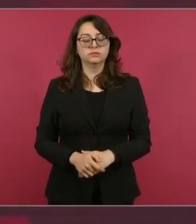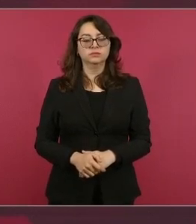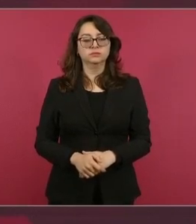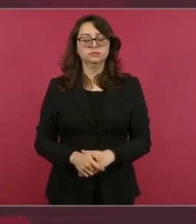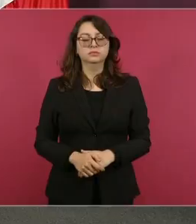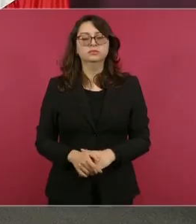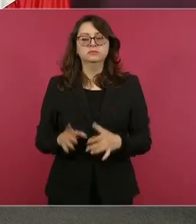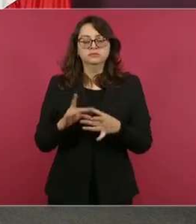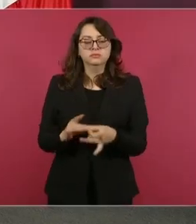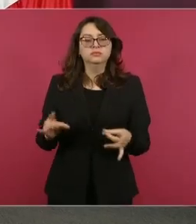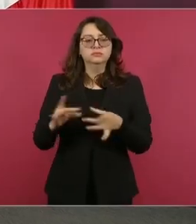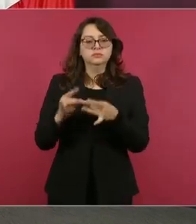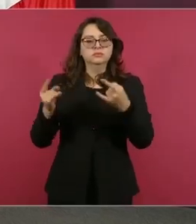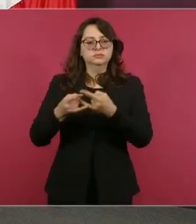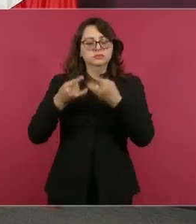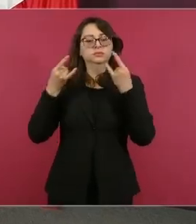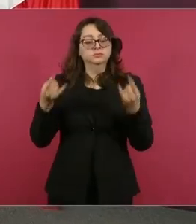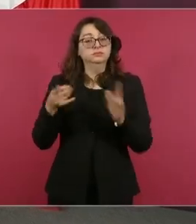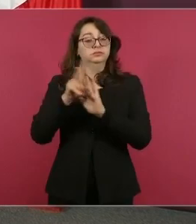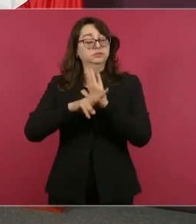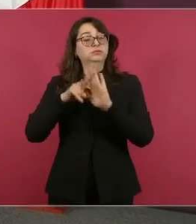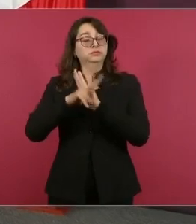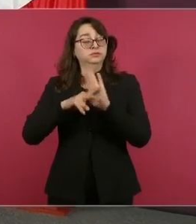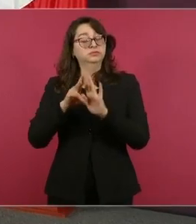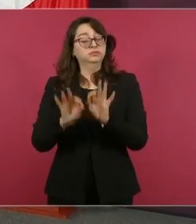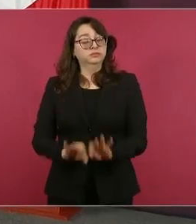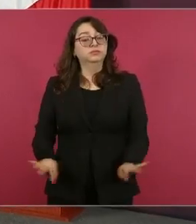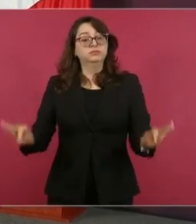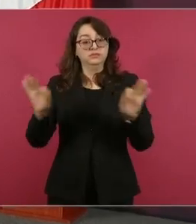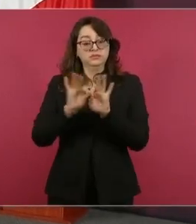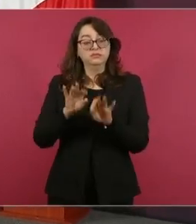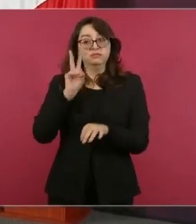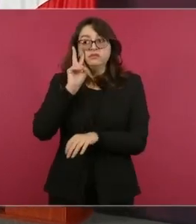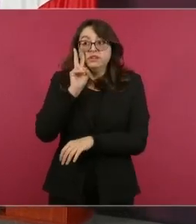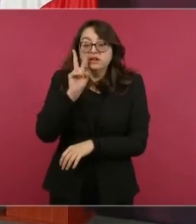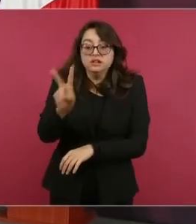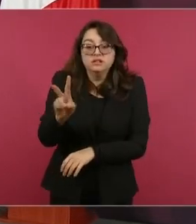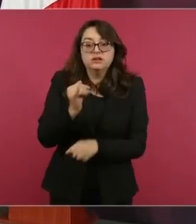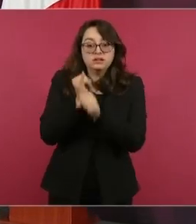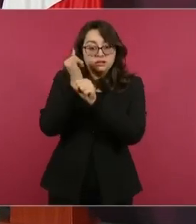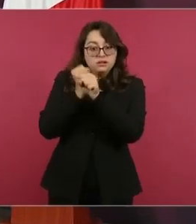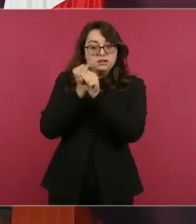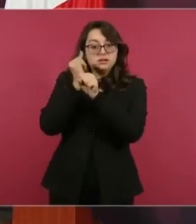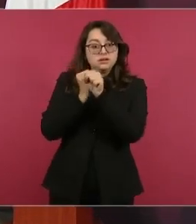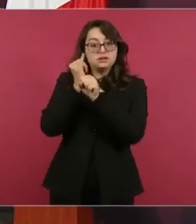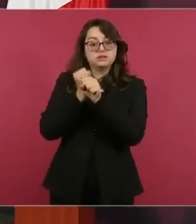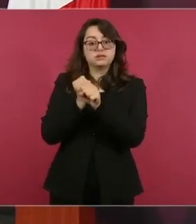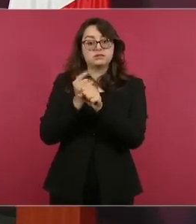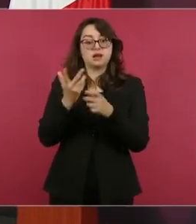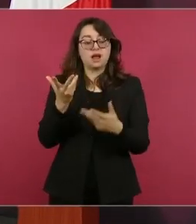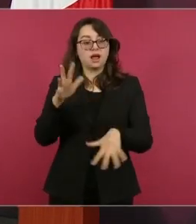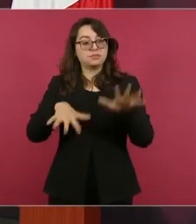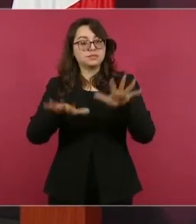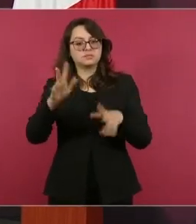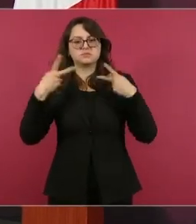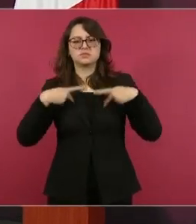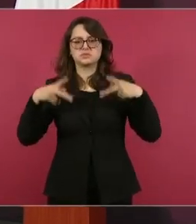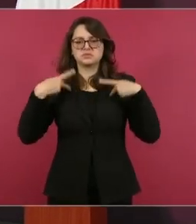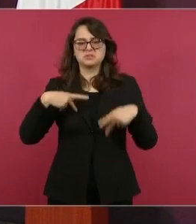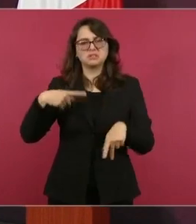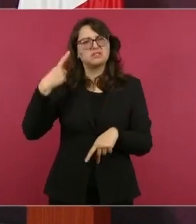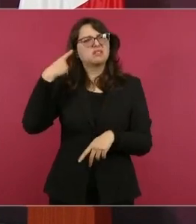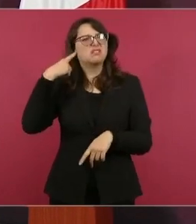de esta situación. Véanlo, sobre todo los que no tienen los antecedentes,